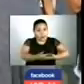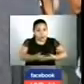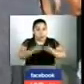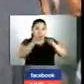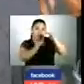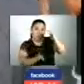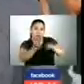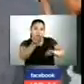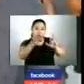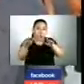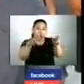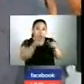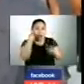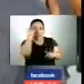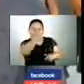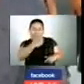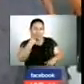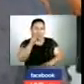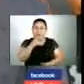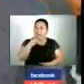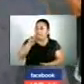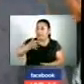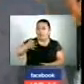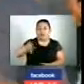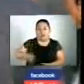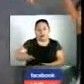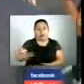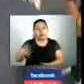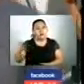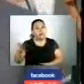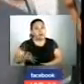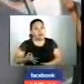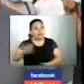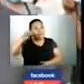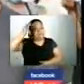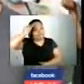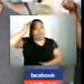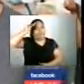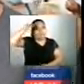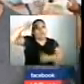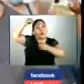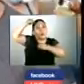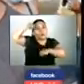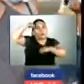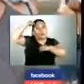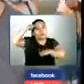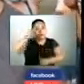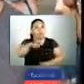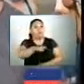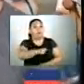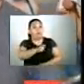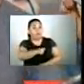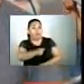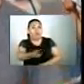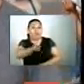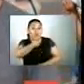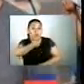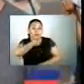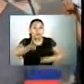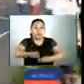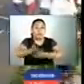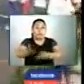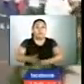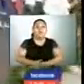edad, y daban la cara en los noticieros. Yo creo que de verdad a veces hay que ser muy conscientes con lo que se hace y muy responsable también con la información que se